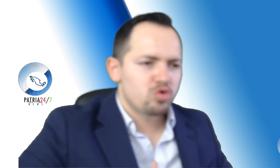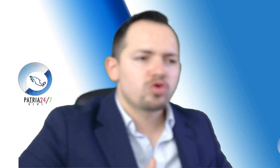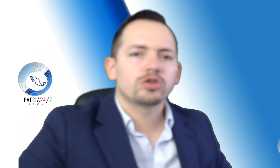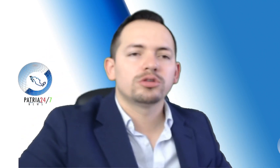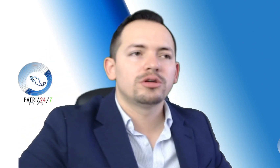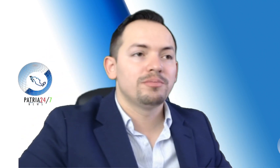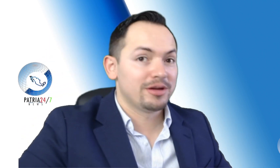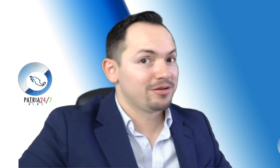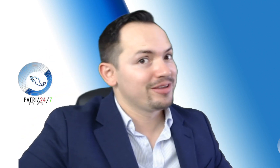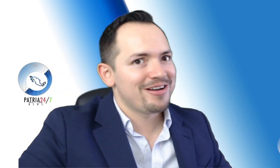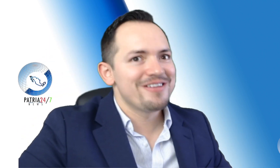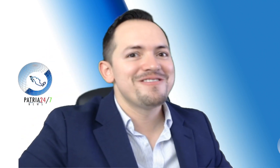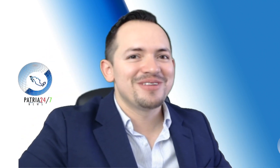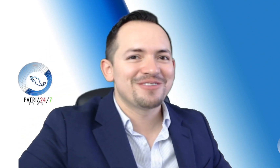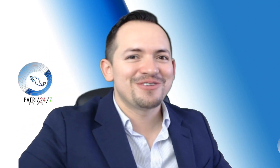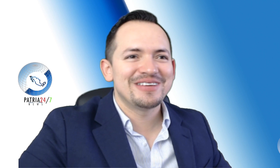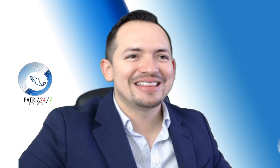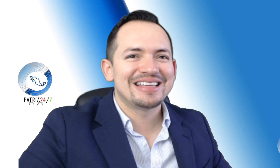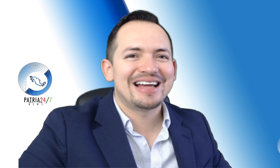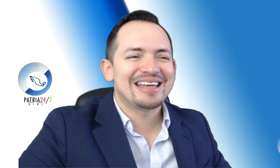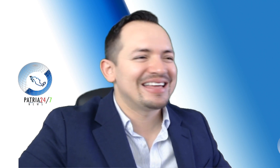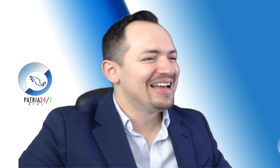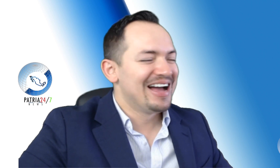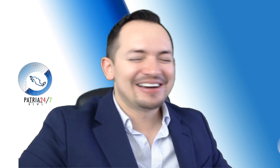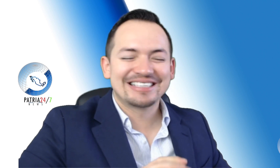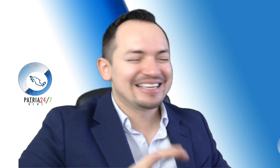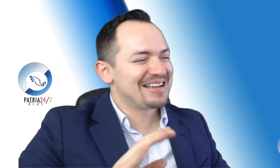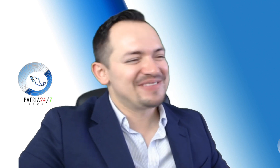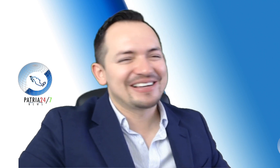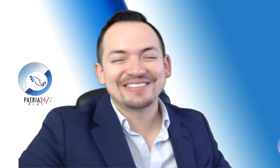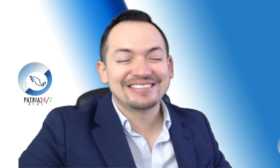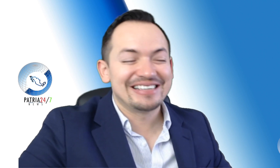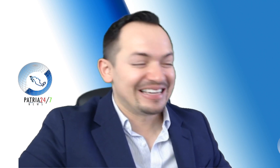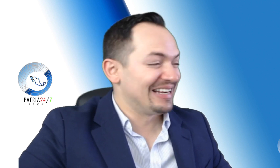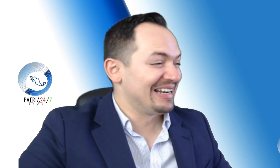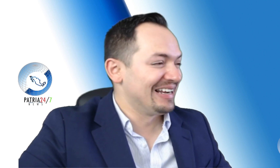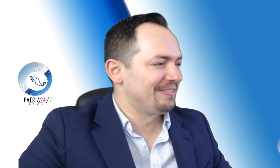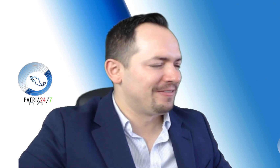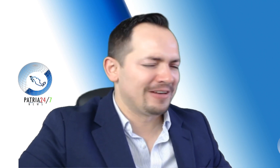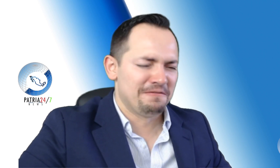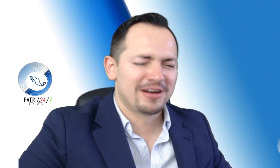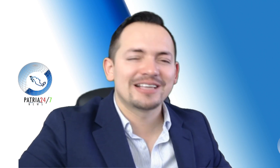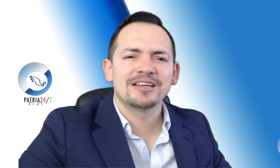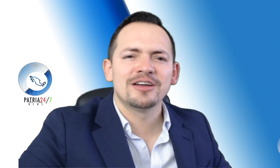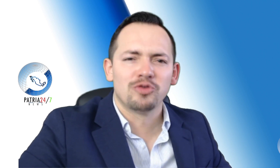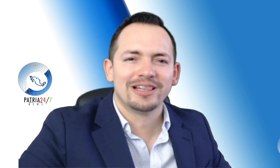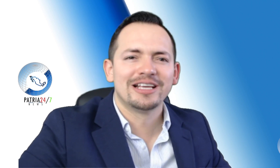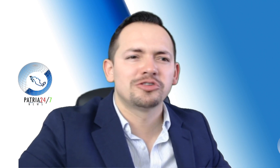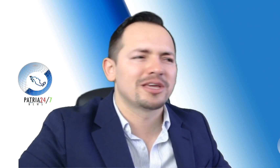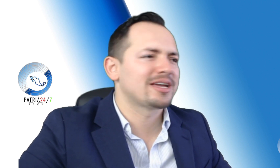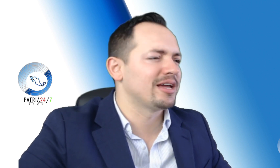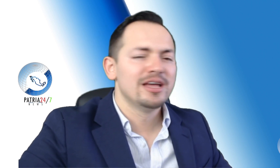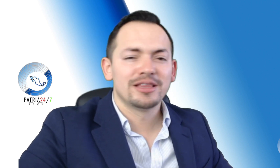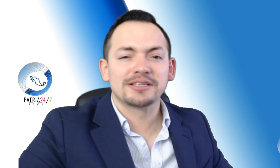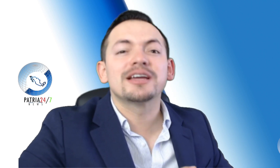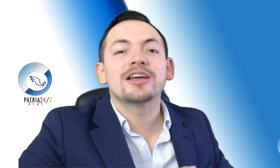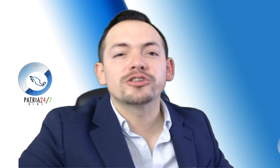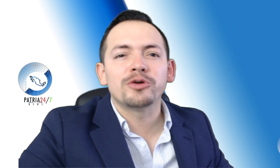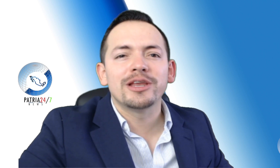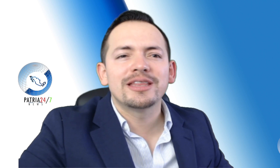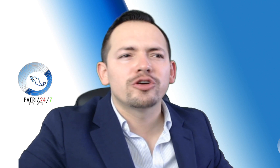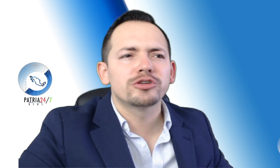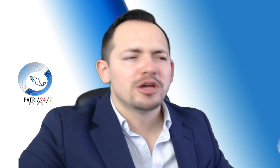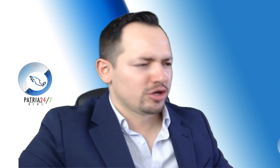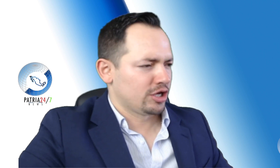salario jugosón, pero ya nomás fue ventilada. Ahora sí que aplicó la frase o el dicho de que dicen